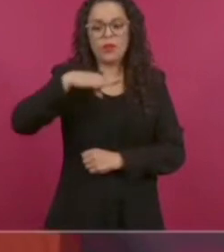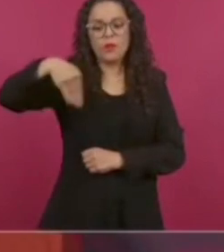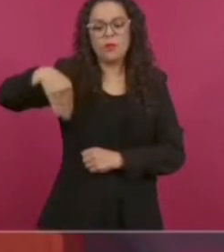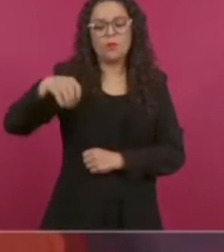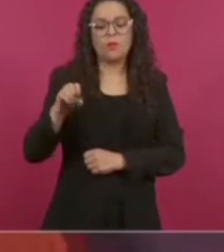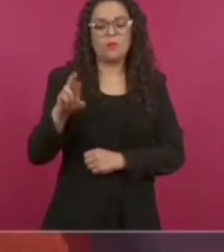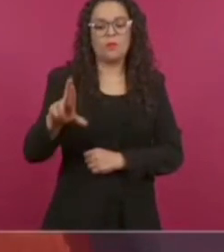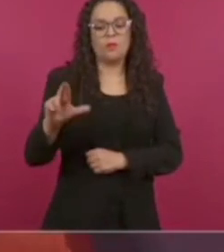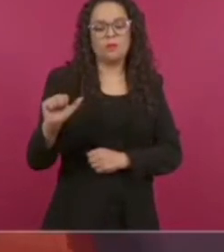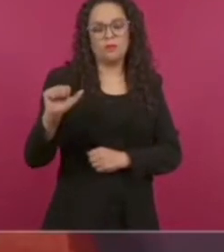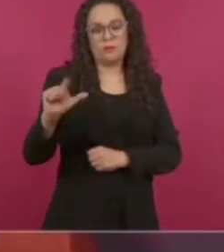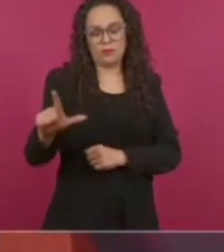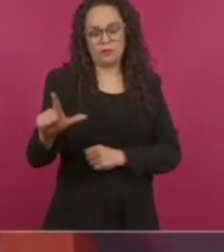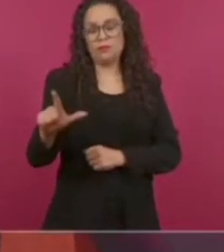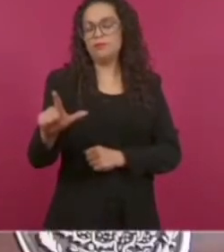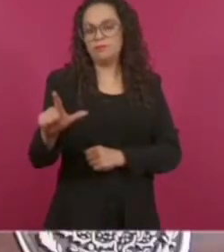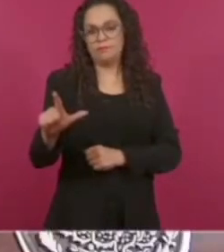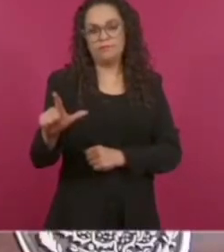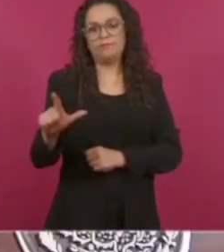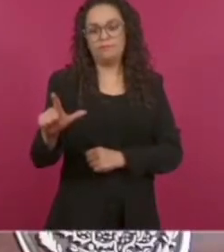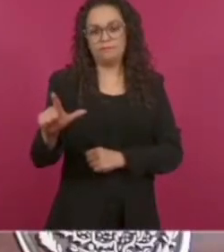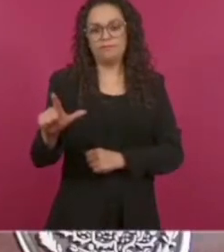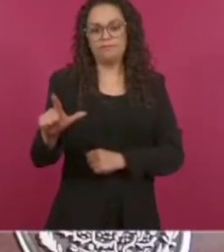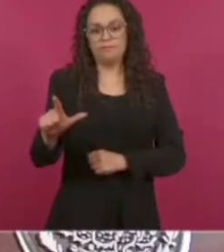Hay que ser y parecer.